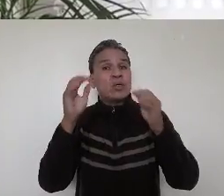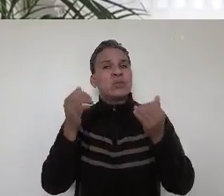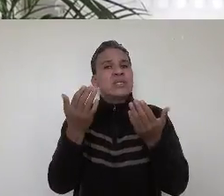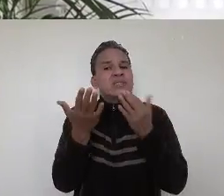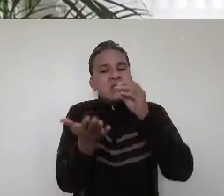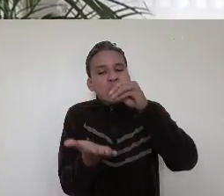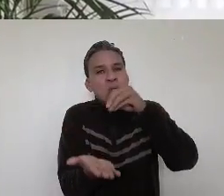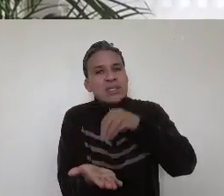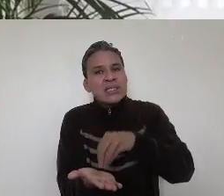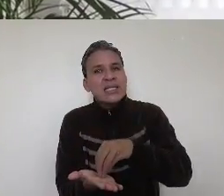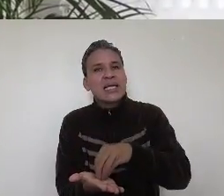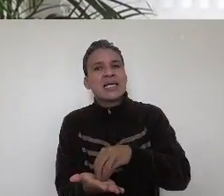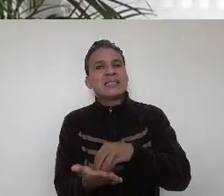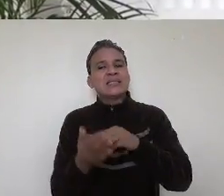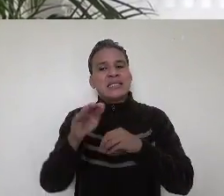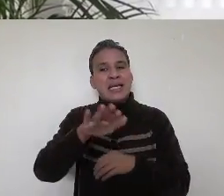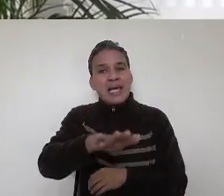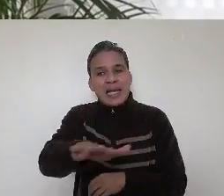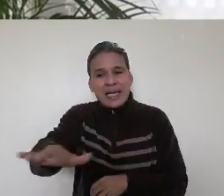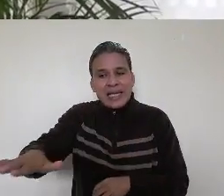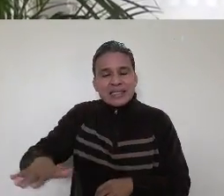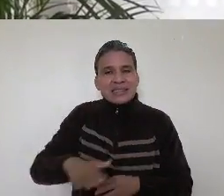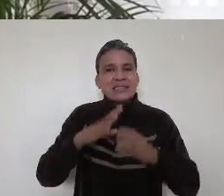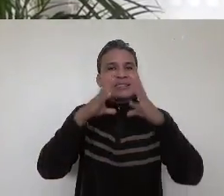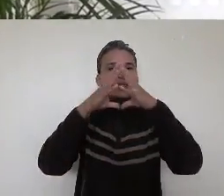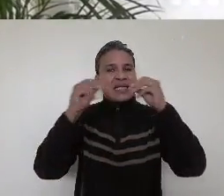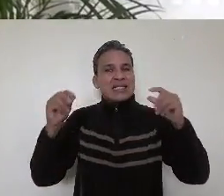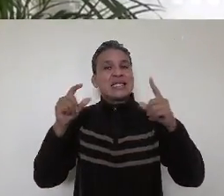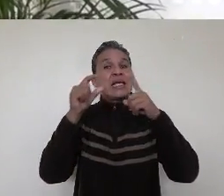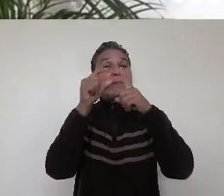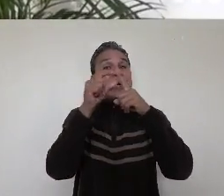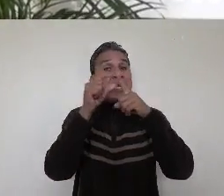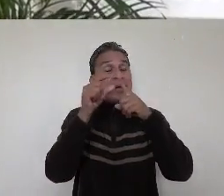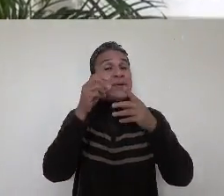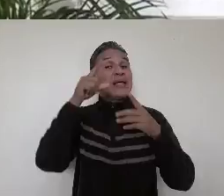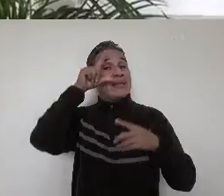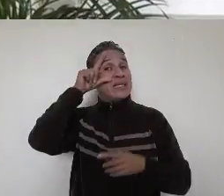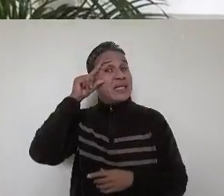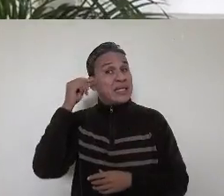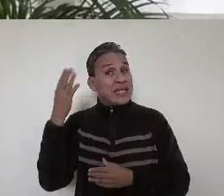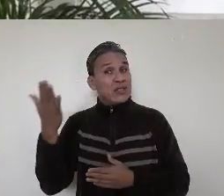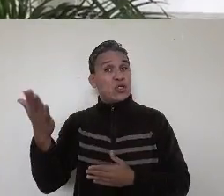reposará en este monte. Palabra de Dios.